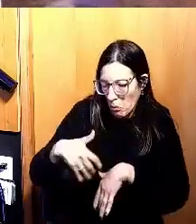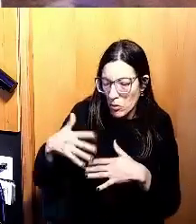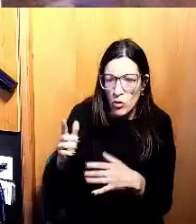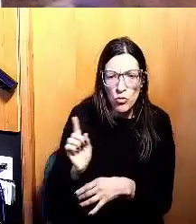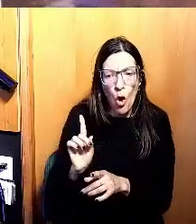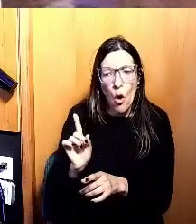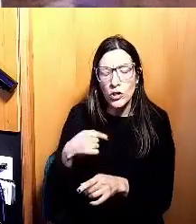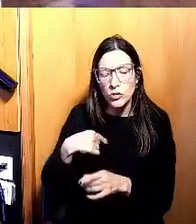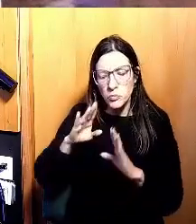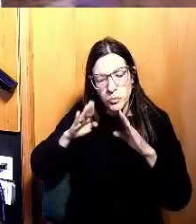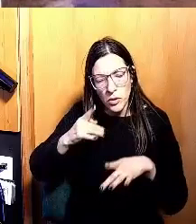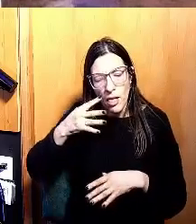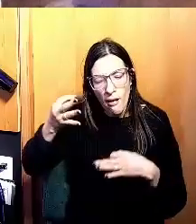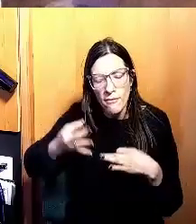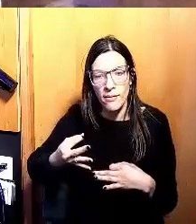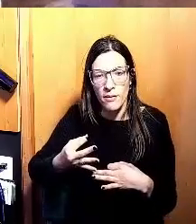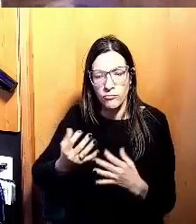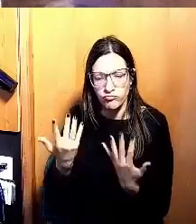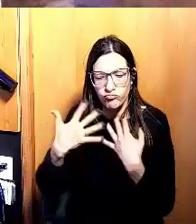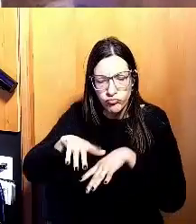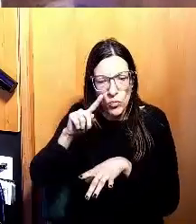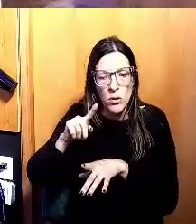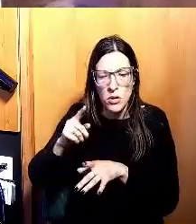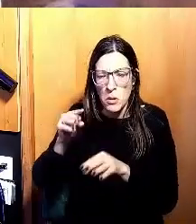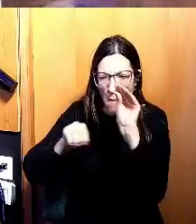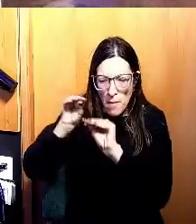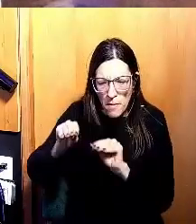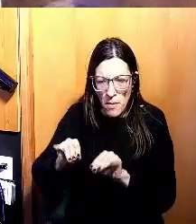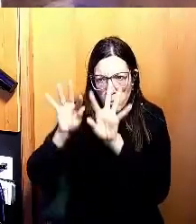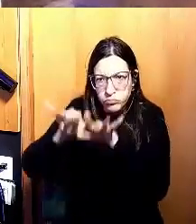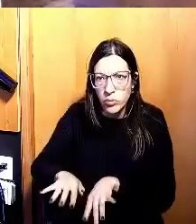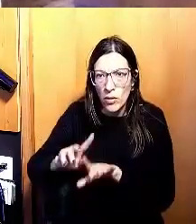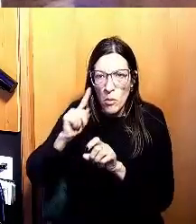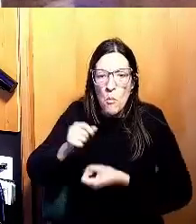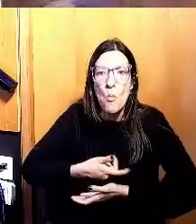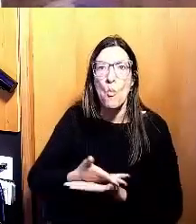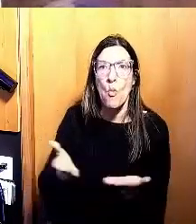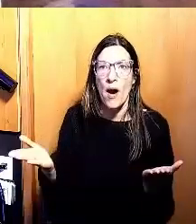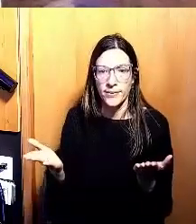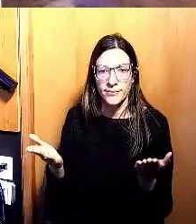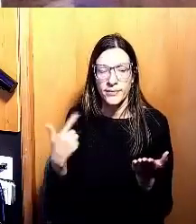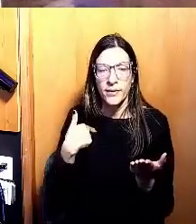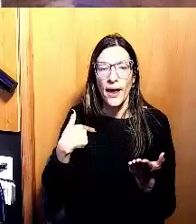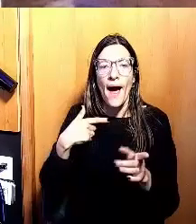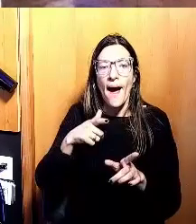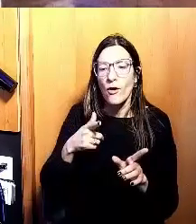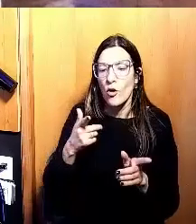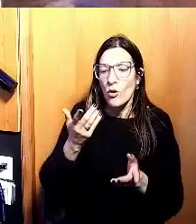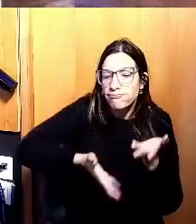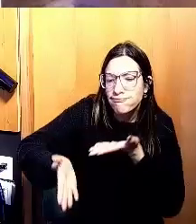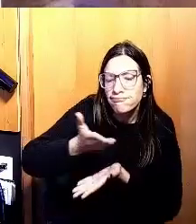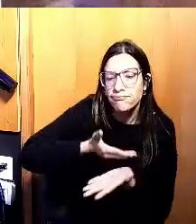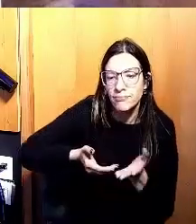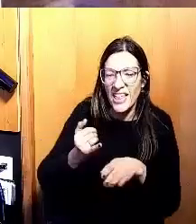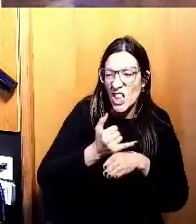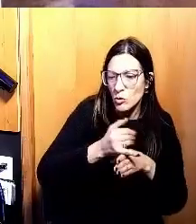pensados para juntar los datos y para publicarlos por defecto, toma de decisiones basada en datos, colaboración